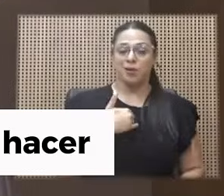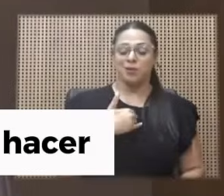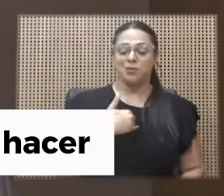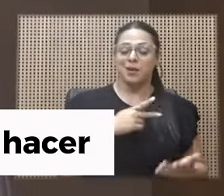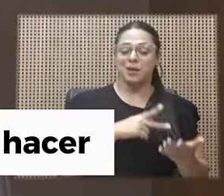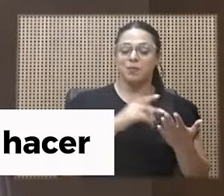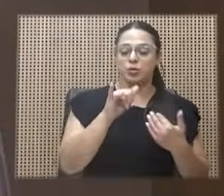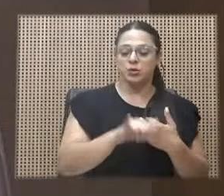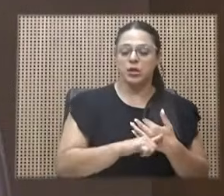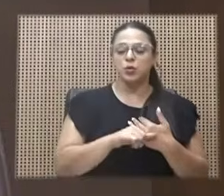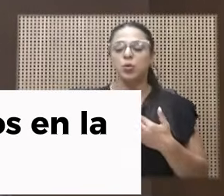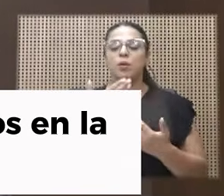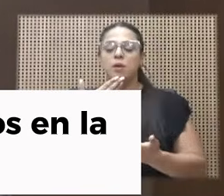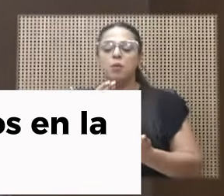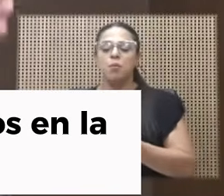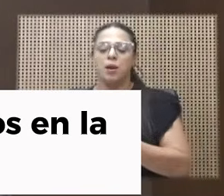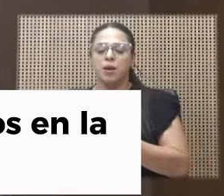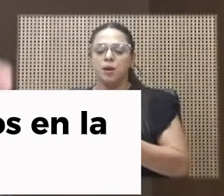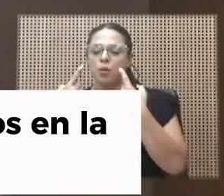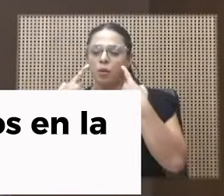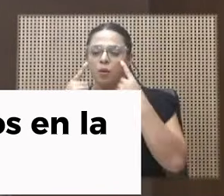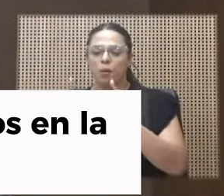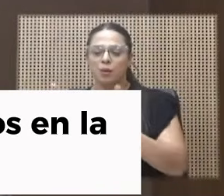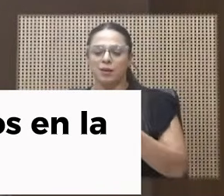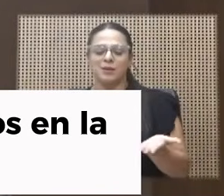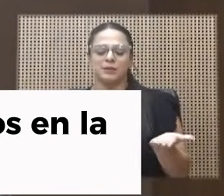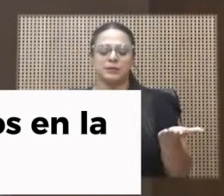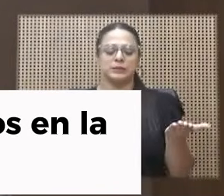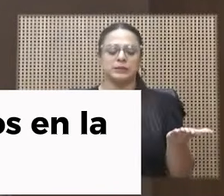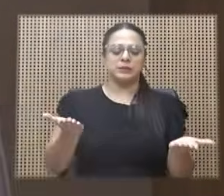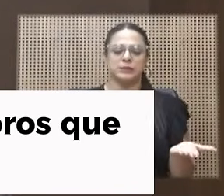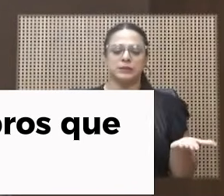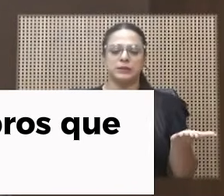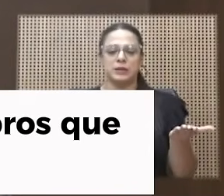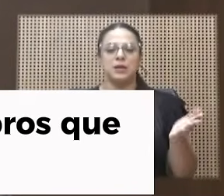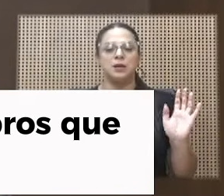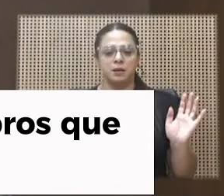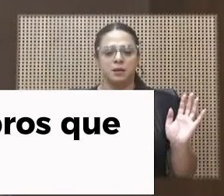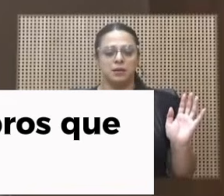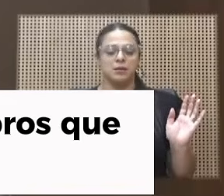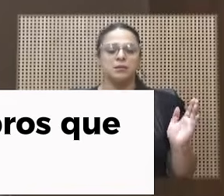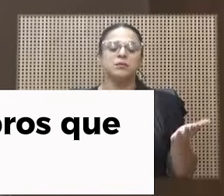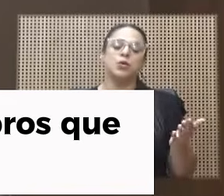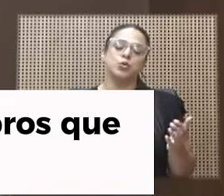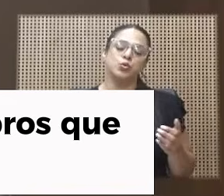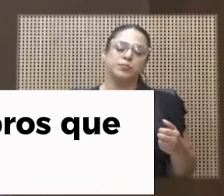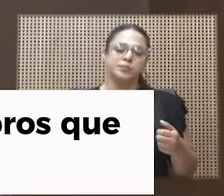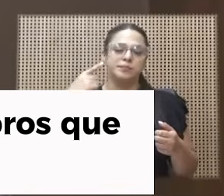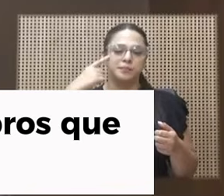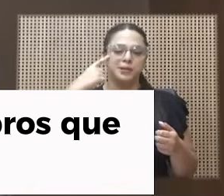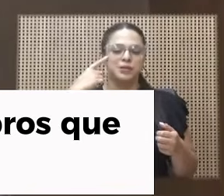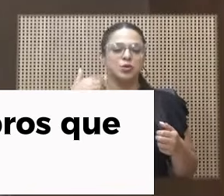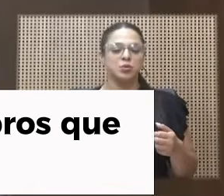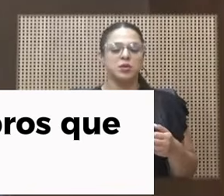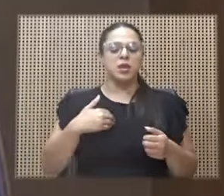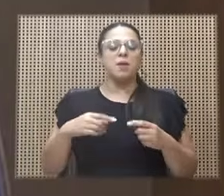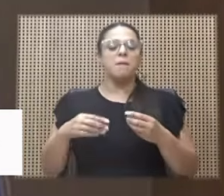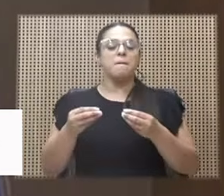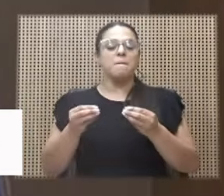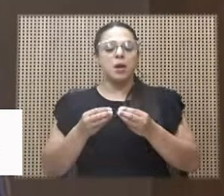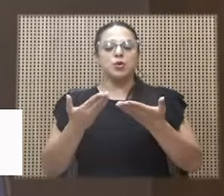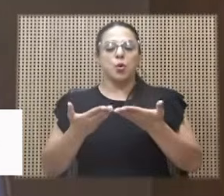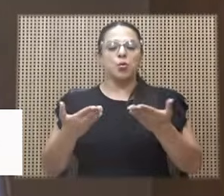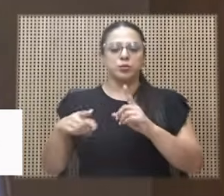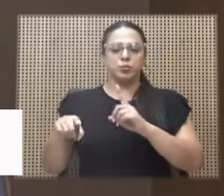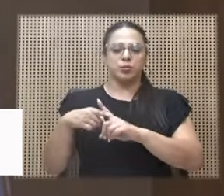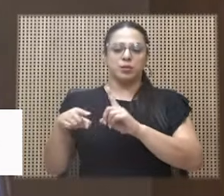equilibrio que lo tenemos que hacer casi en todos los proyectos que votemos en la Asamblea Legislativa, yo considero que tiene más pros que contra, y